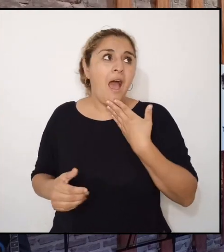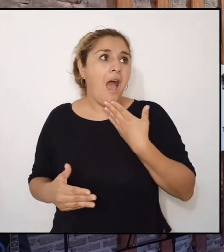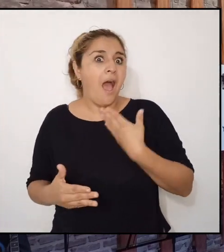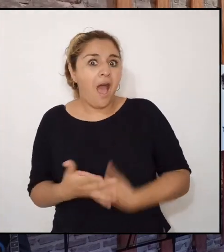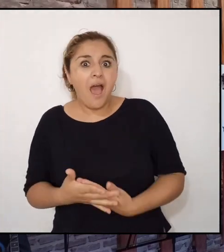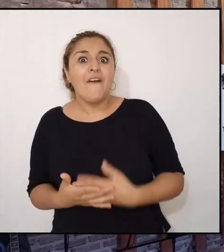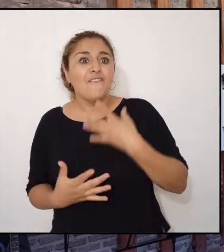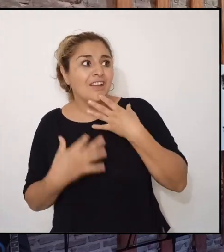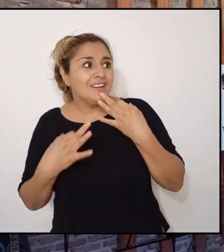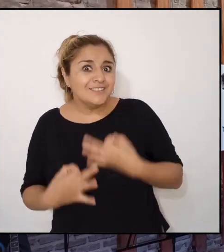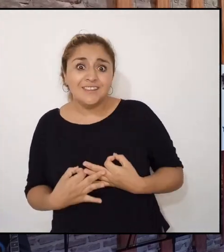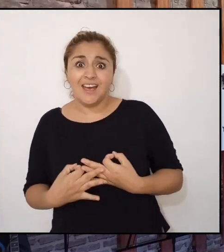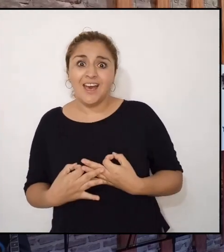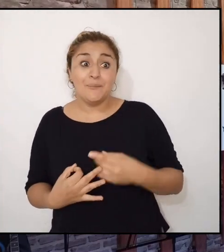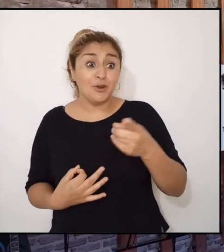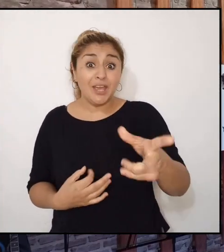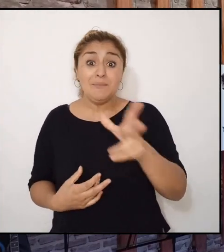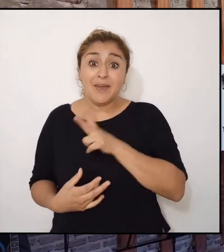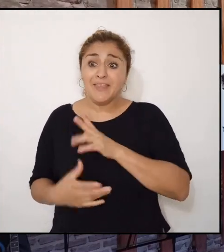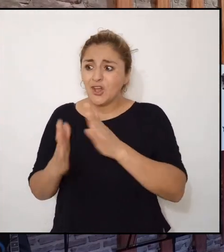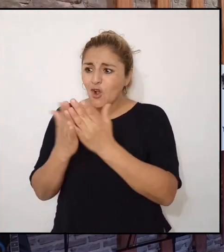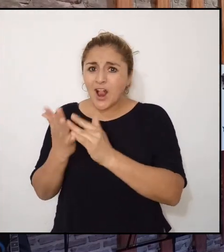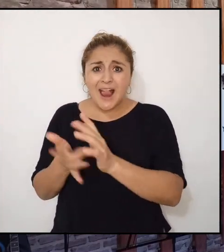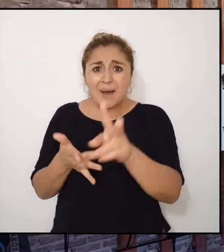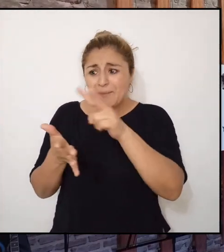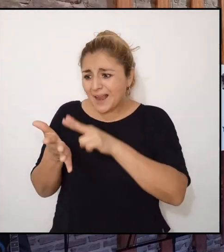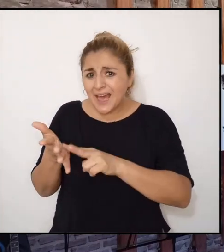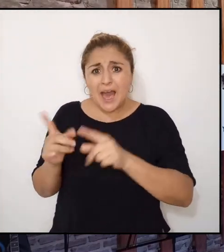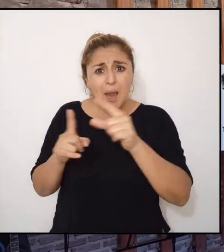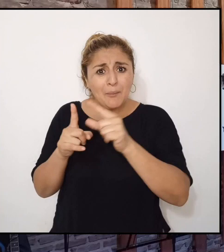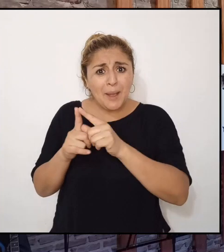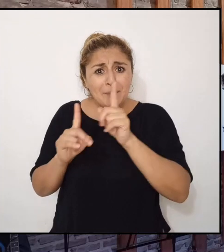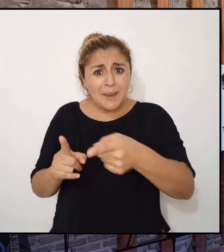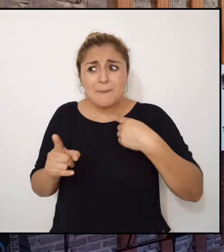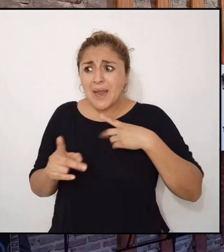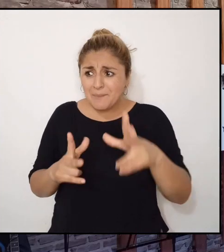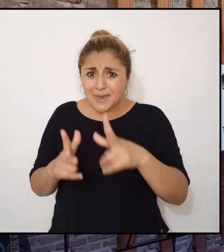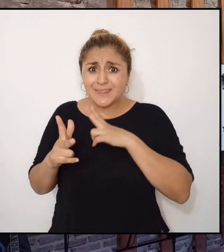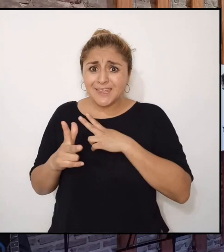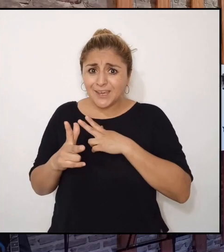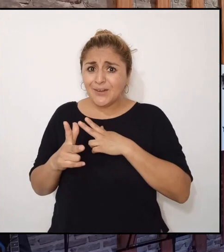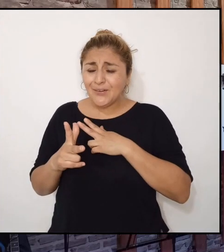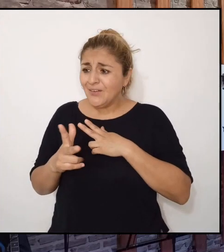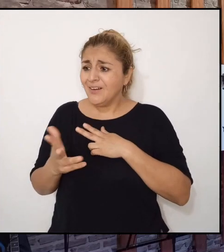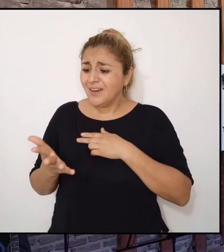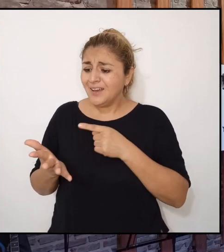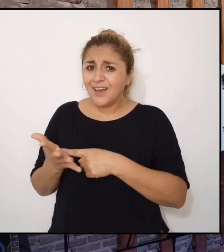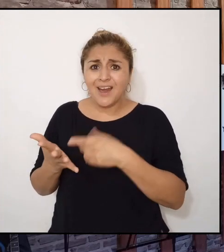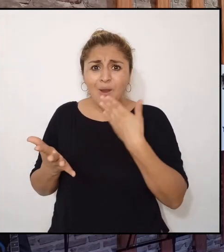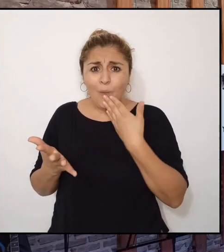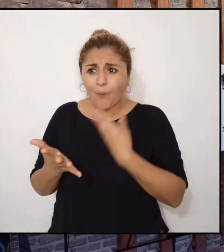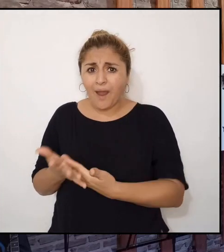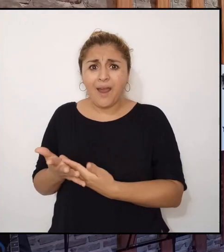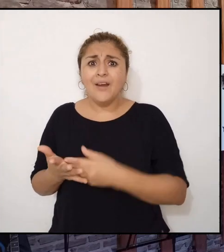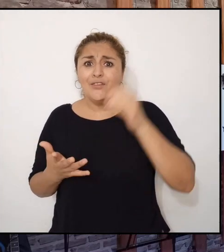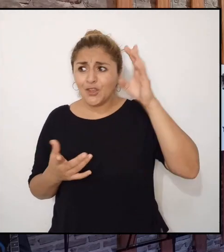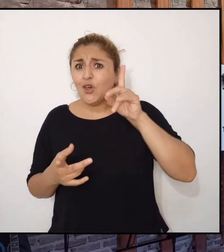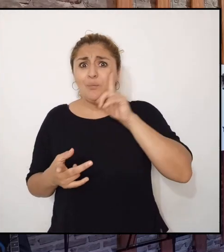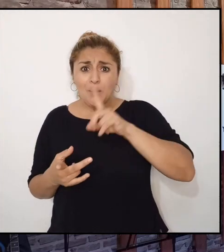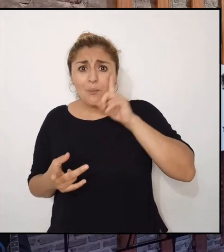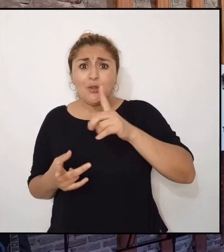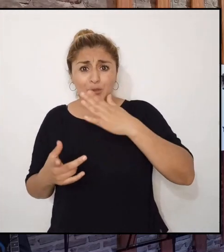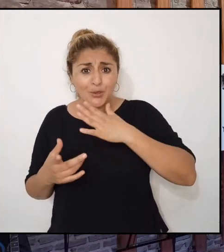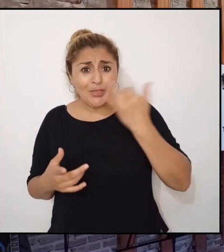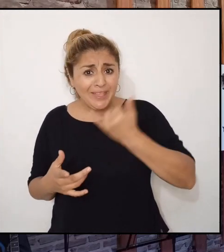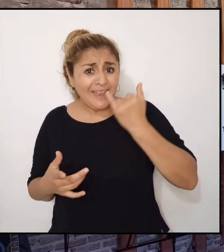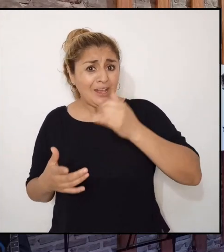Y yo me quedé pensando en eso. Digo, ¿cómo que soy indestructible? Claro, Dios tiene un propósito. Dios no va a